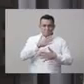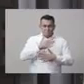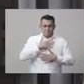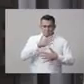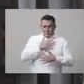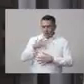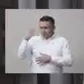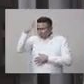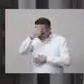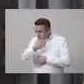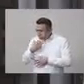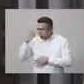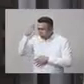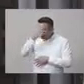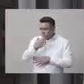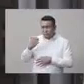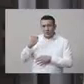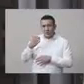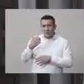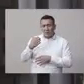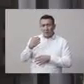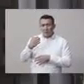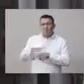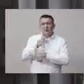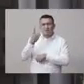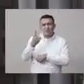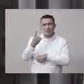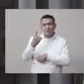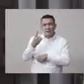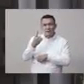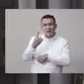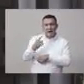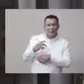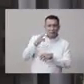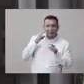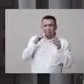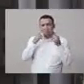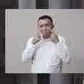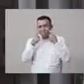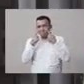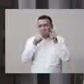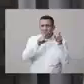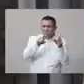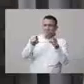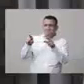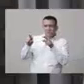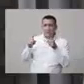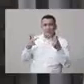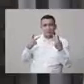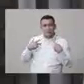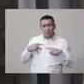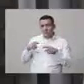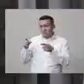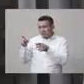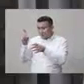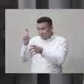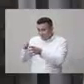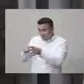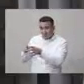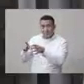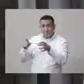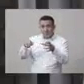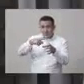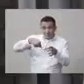se ha observado que algunos pacientes, especialmente los de estos grupos de alto riesgo, presentan de manera abrupta